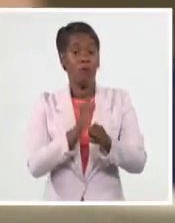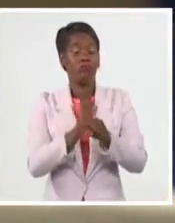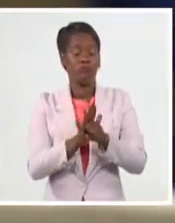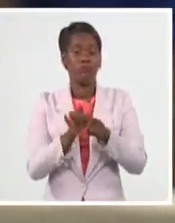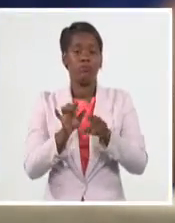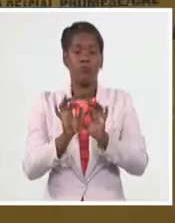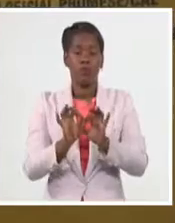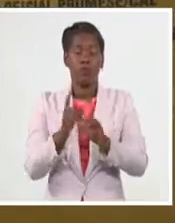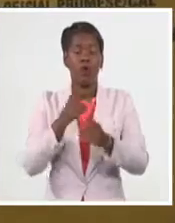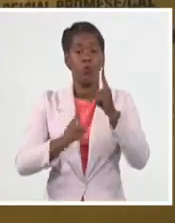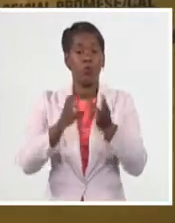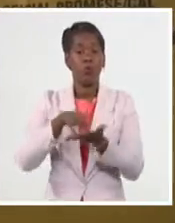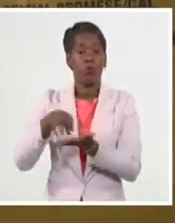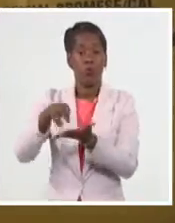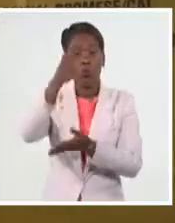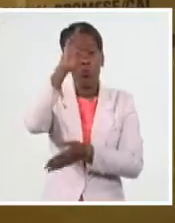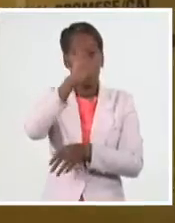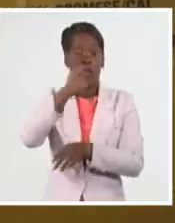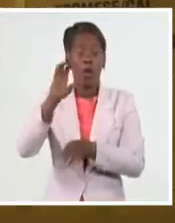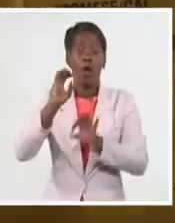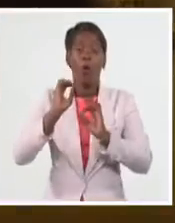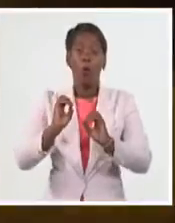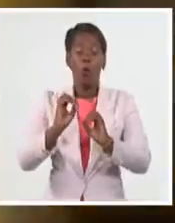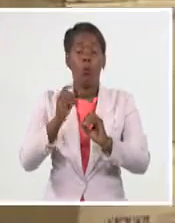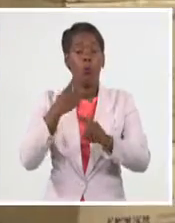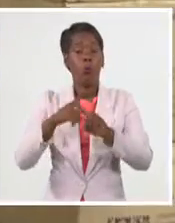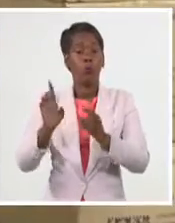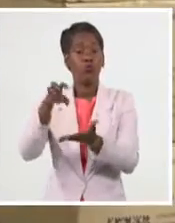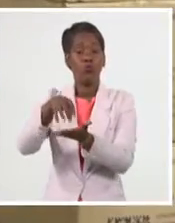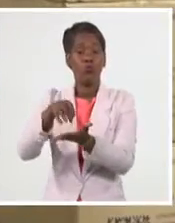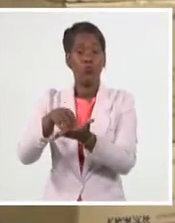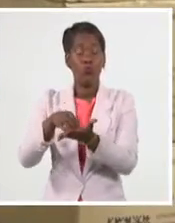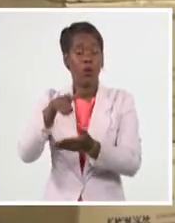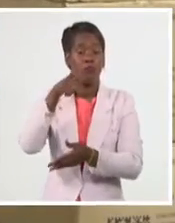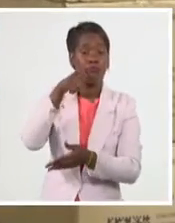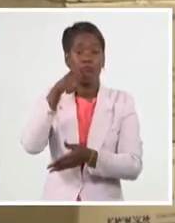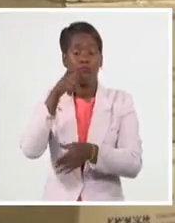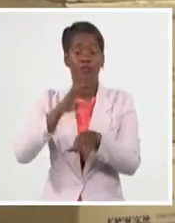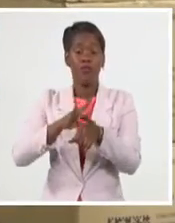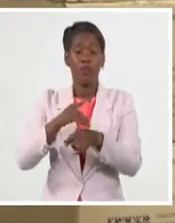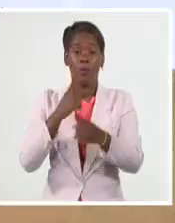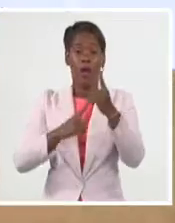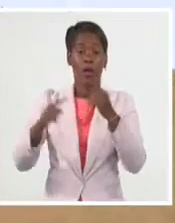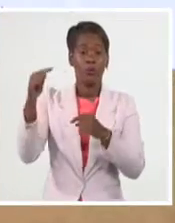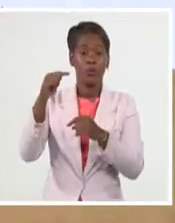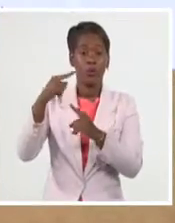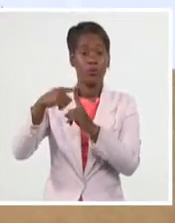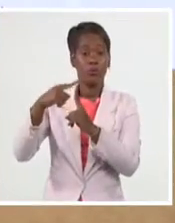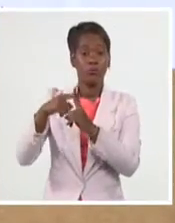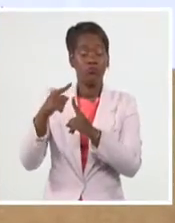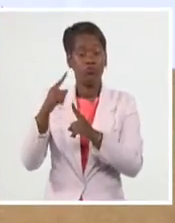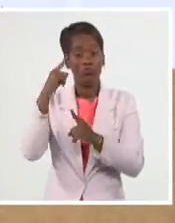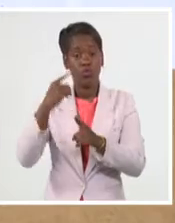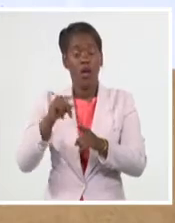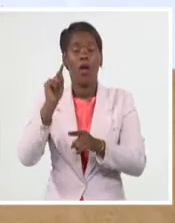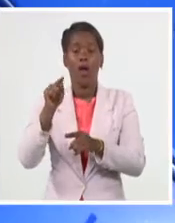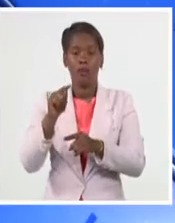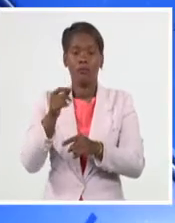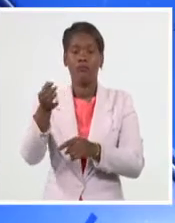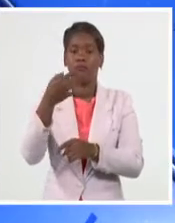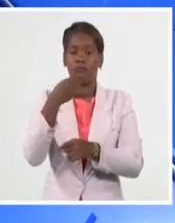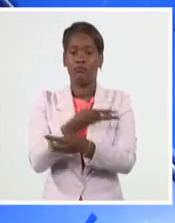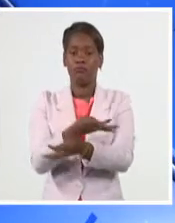centros hospitalarios habilitados para la cura de la enfermedad. El donativo es otra muestra de la unidad histórica entre los pueblos